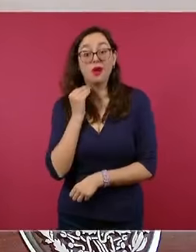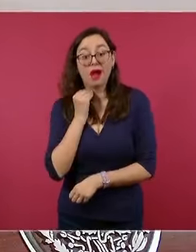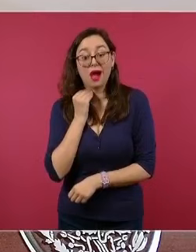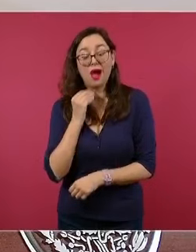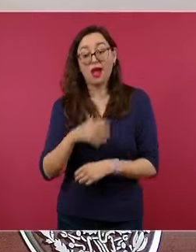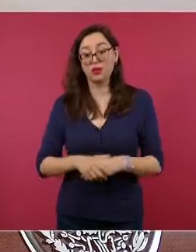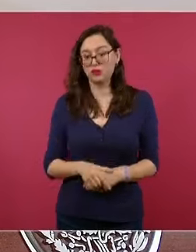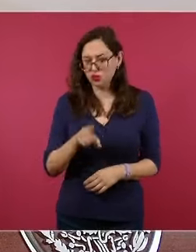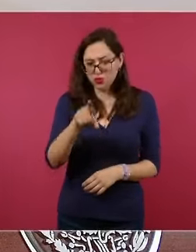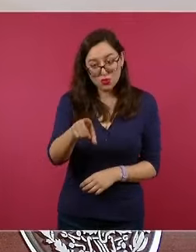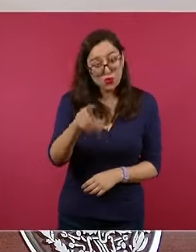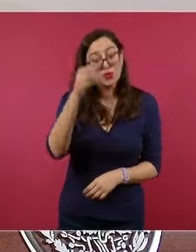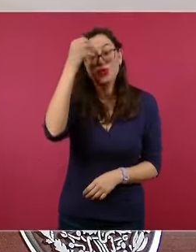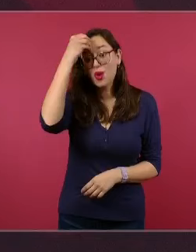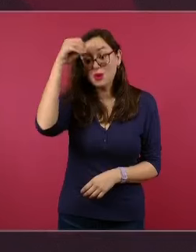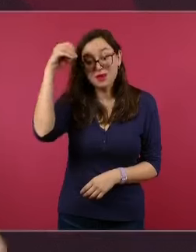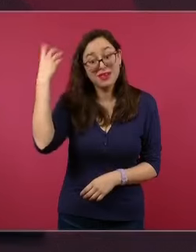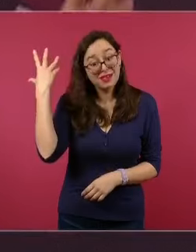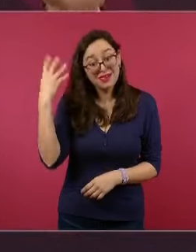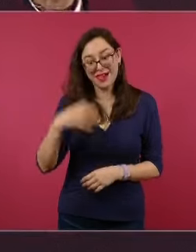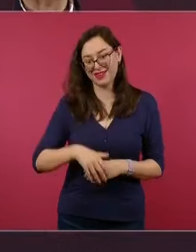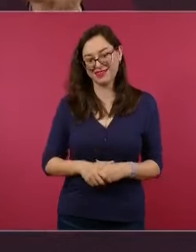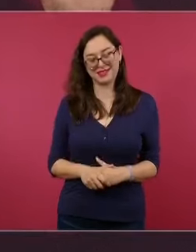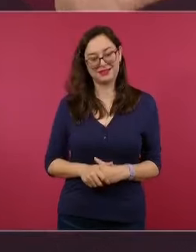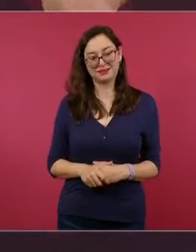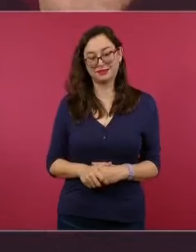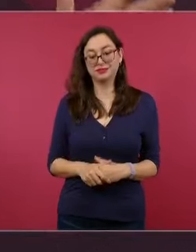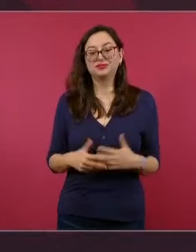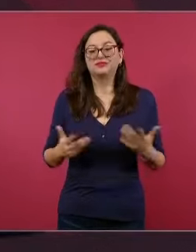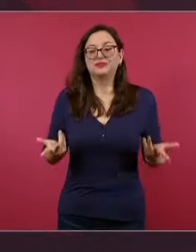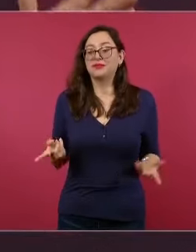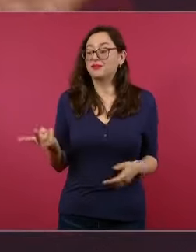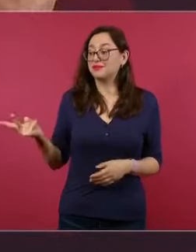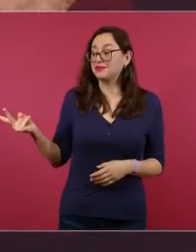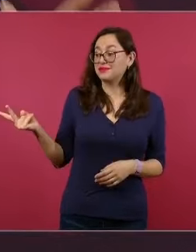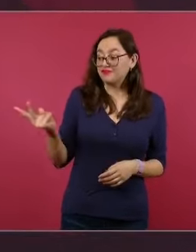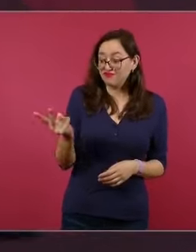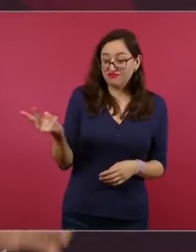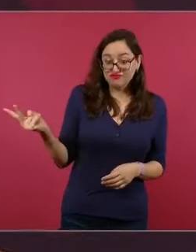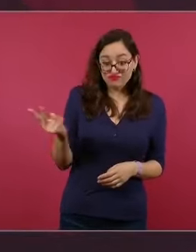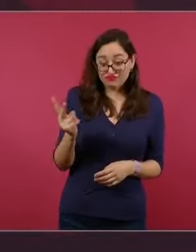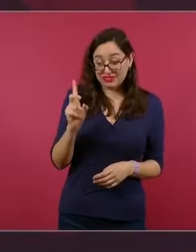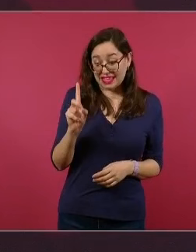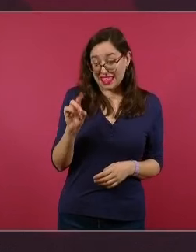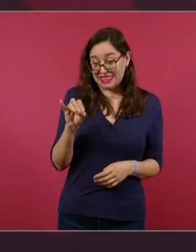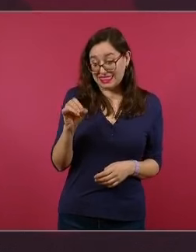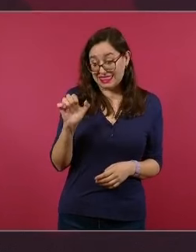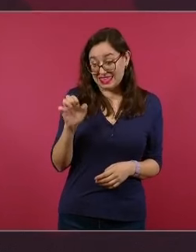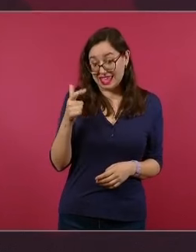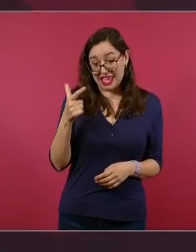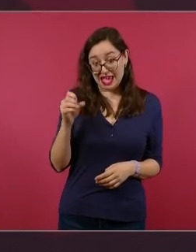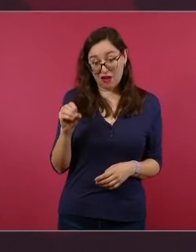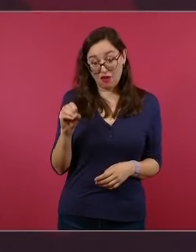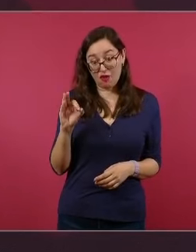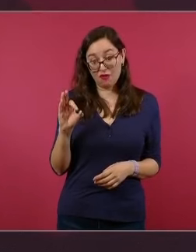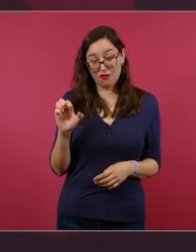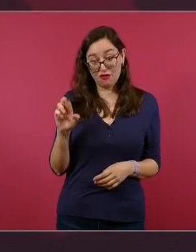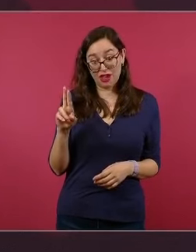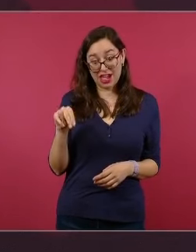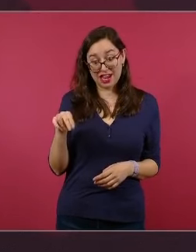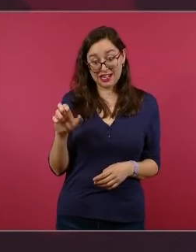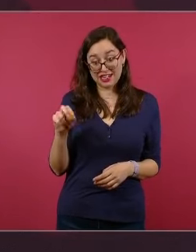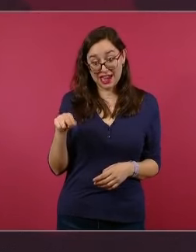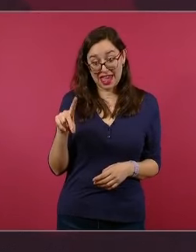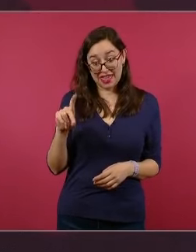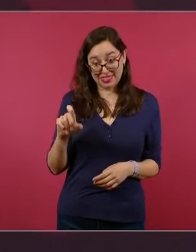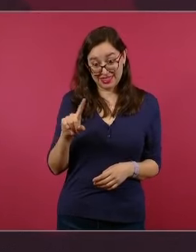sea para que que ellos controlaban también y sigen controlando tienen mucha influencia en el